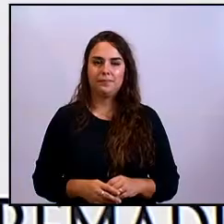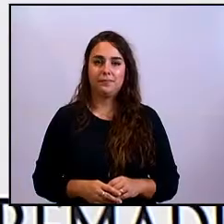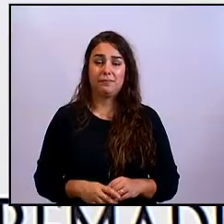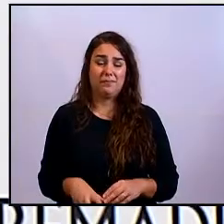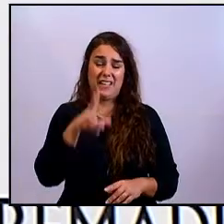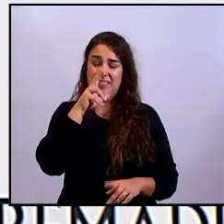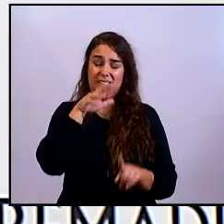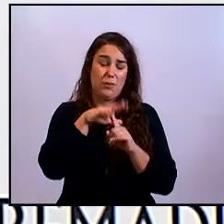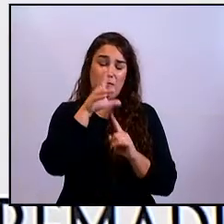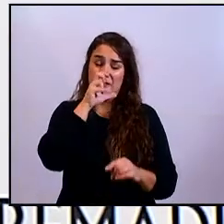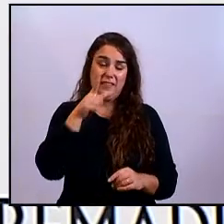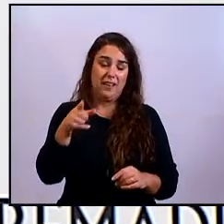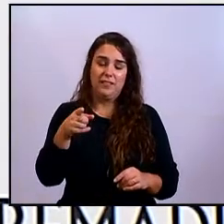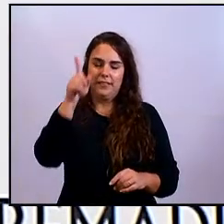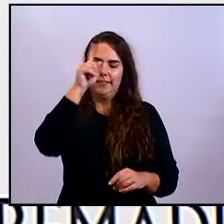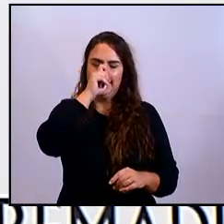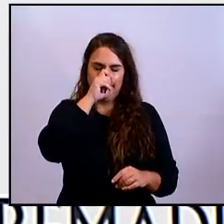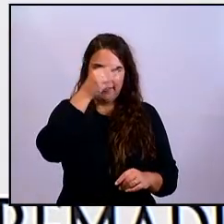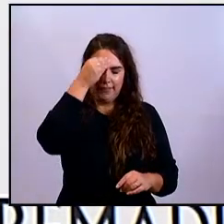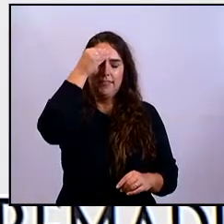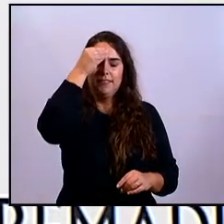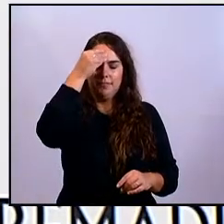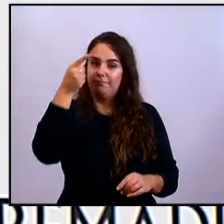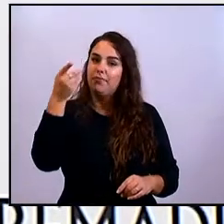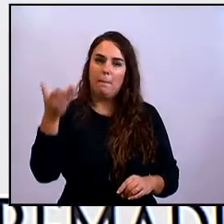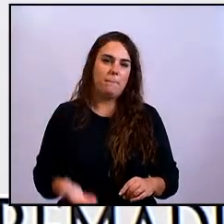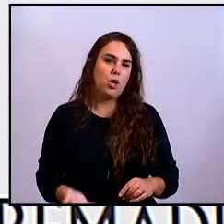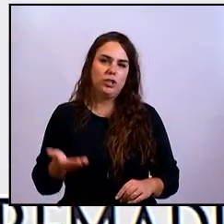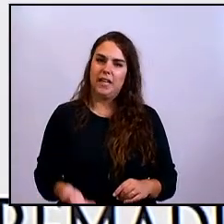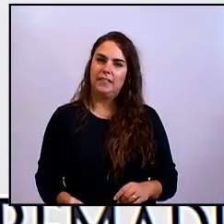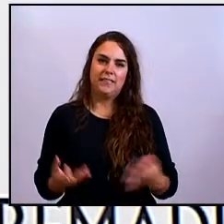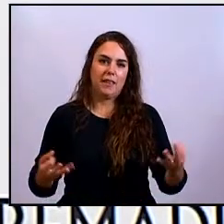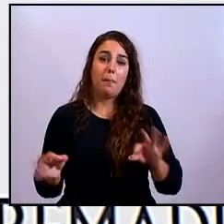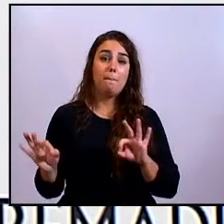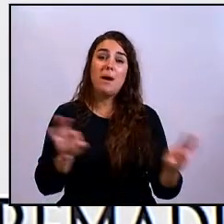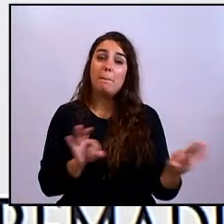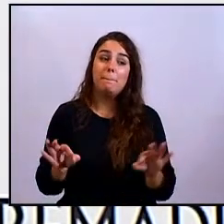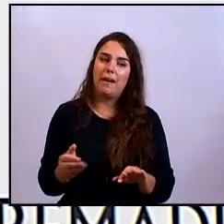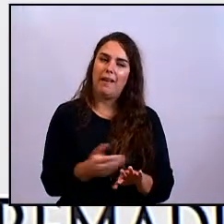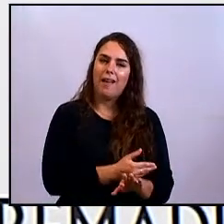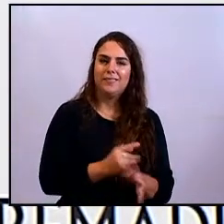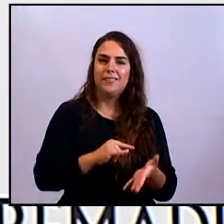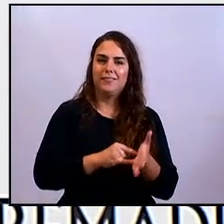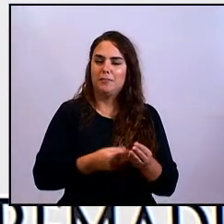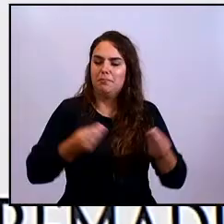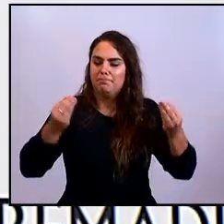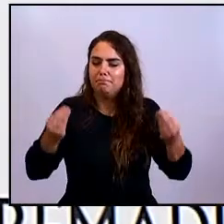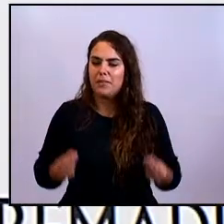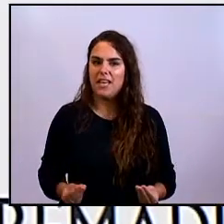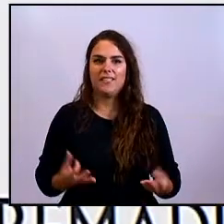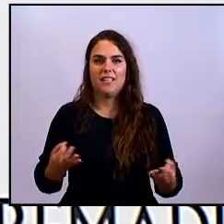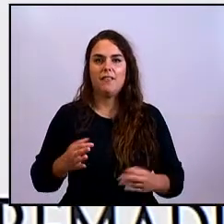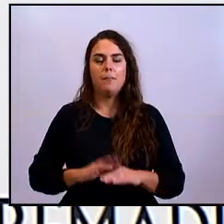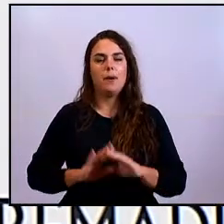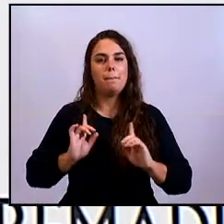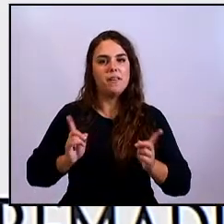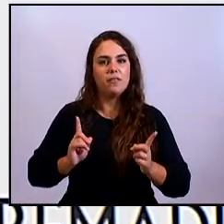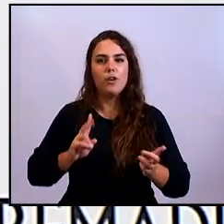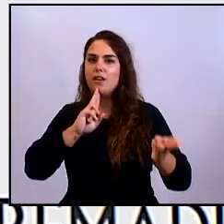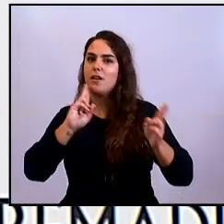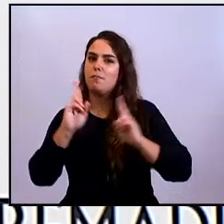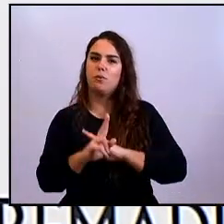catástrofe nos ha recordado la importancia de estar preparados y de contar con sistemas de predicción y de respuesta